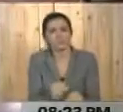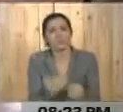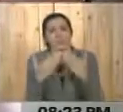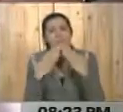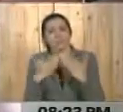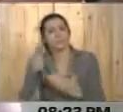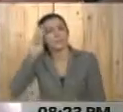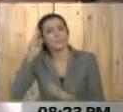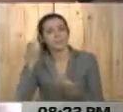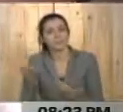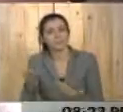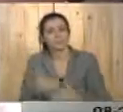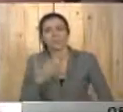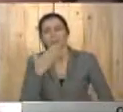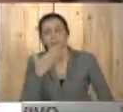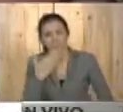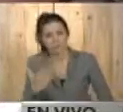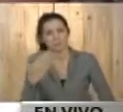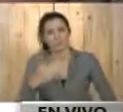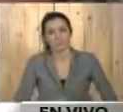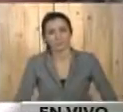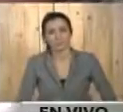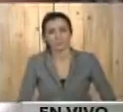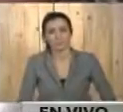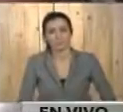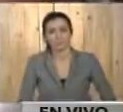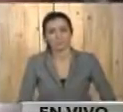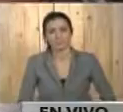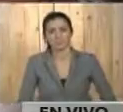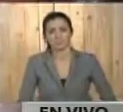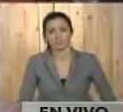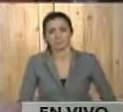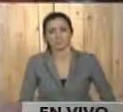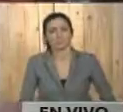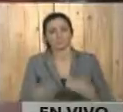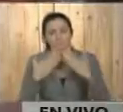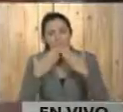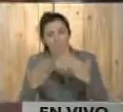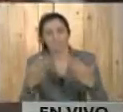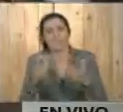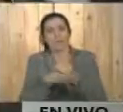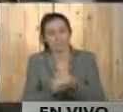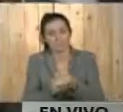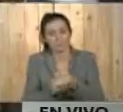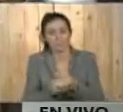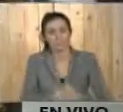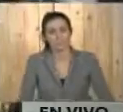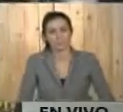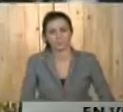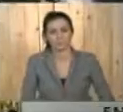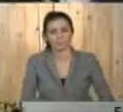Gracias, maestro. Gracias. Amigo, gracias.